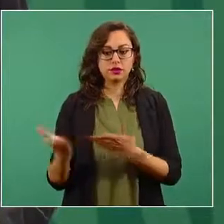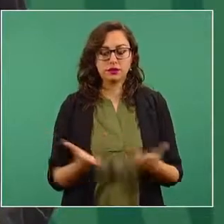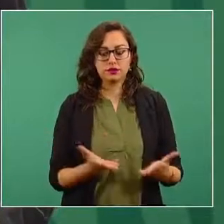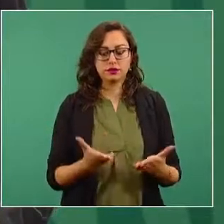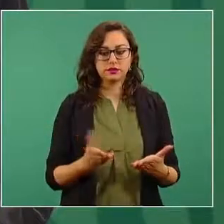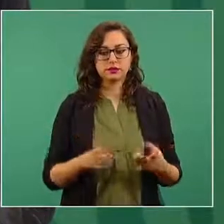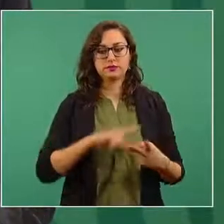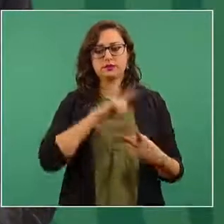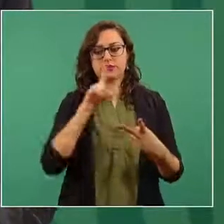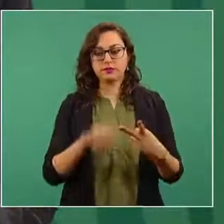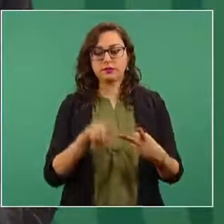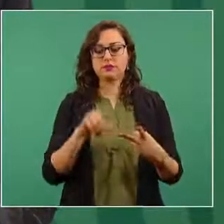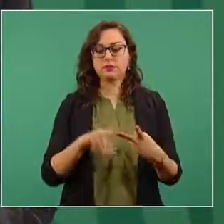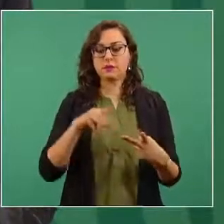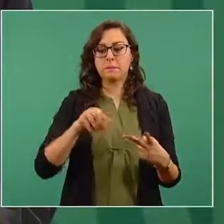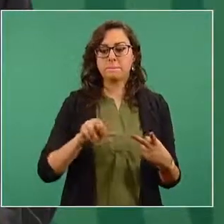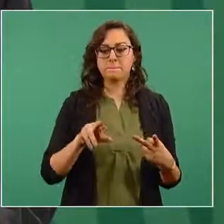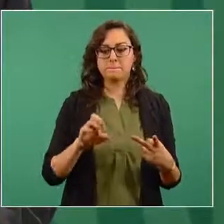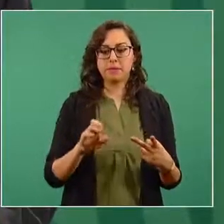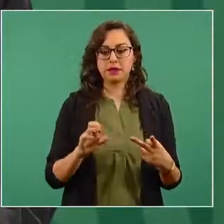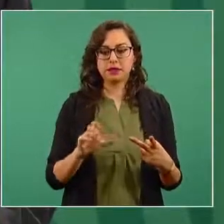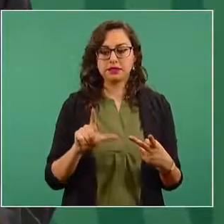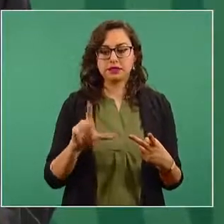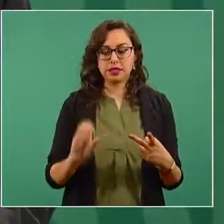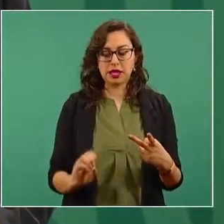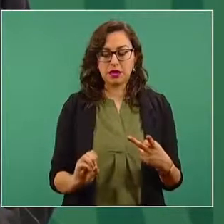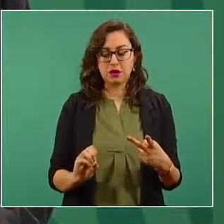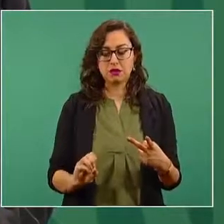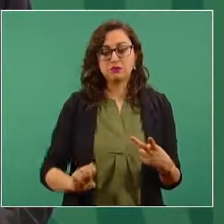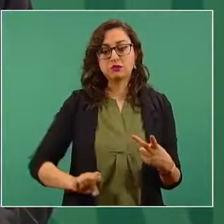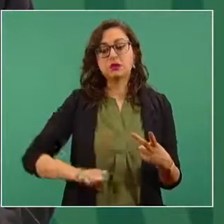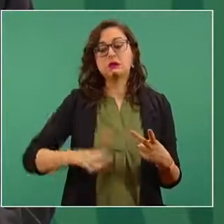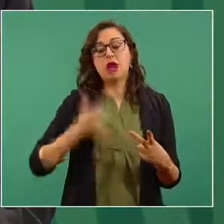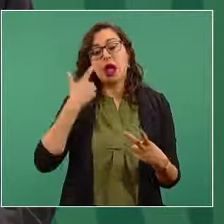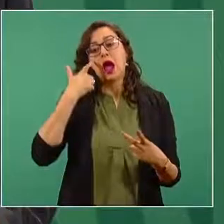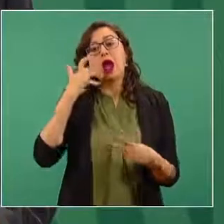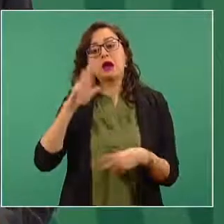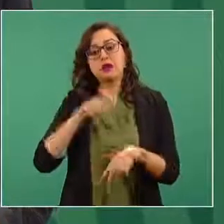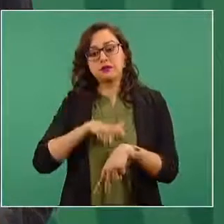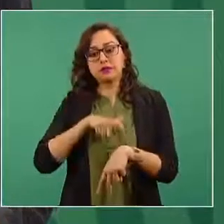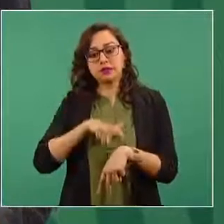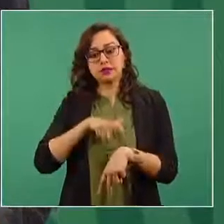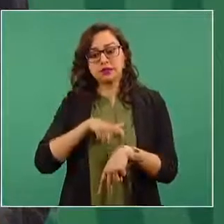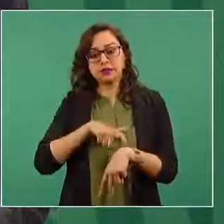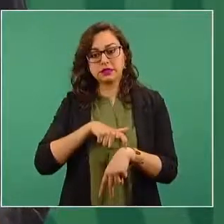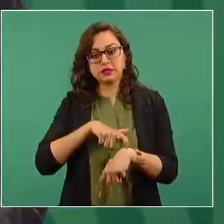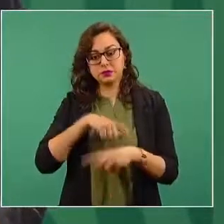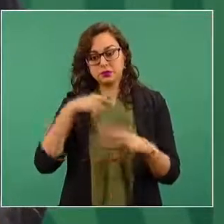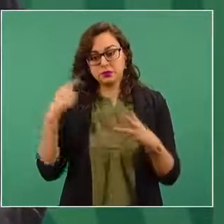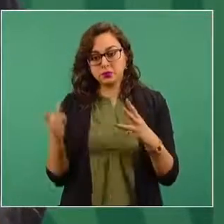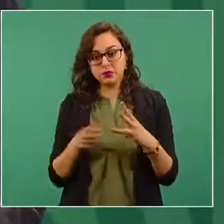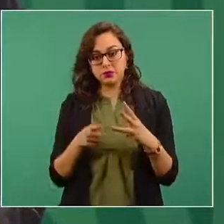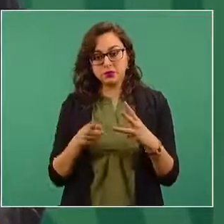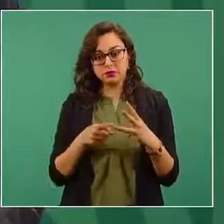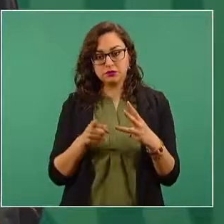luego a Marcelo. Si nos alcanza el tiempo, nos